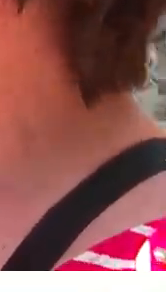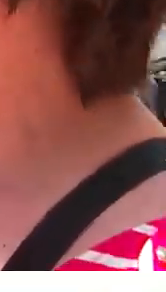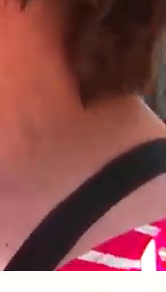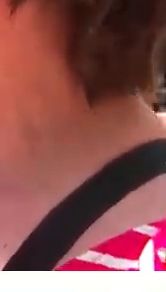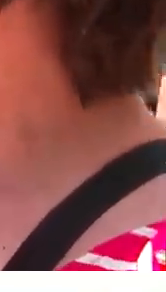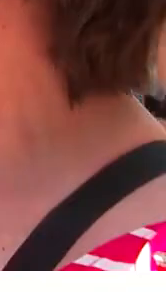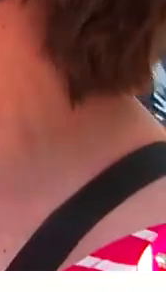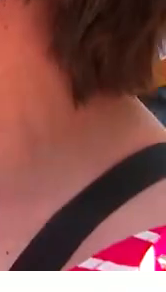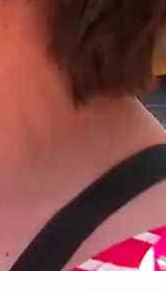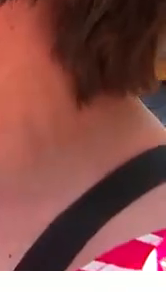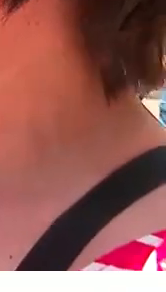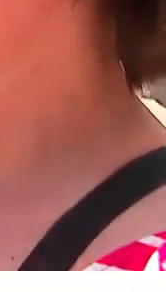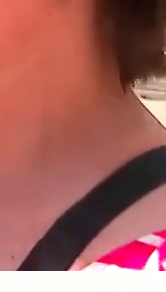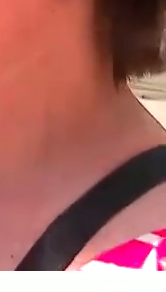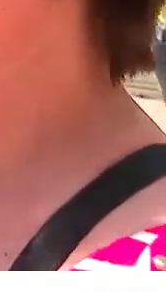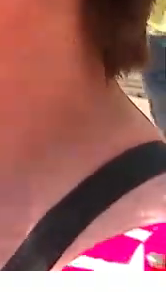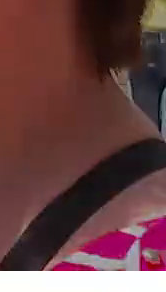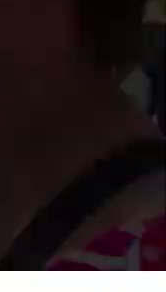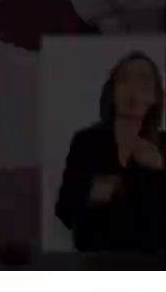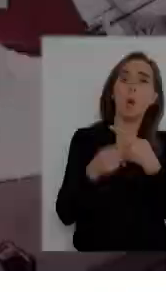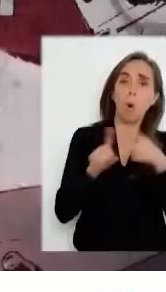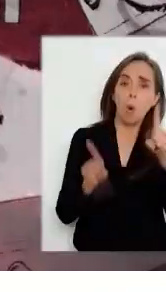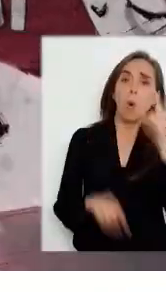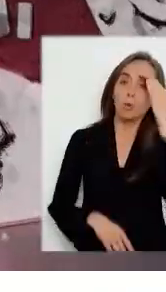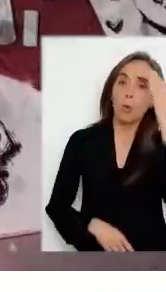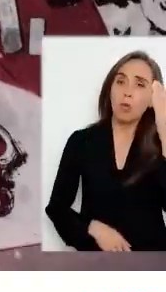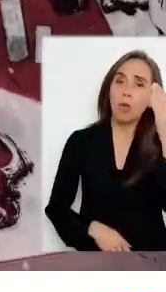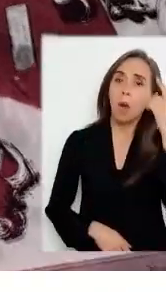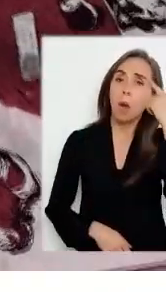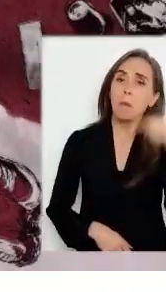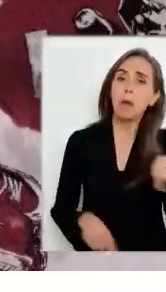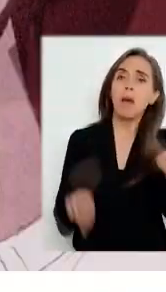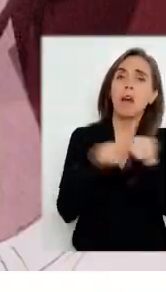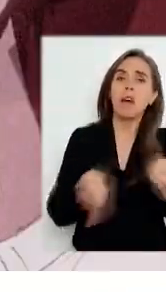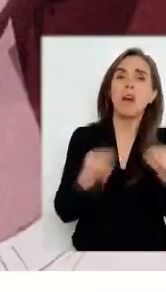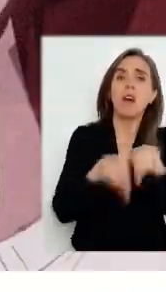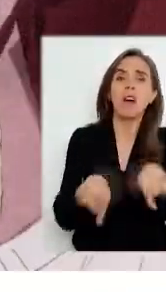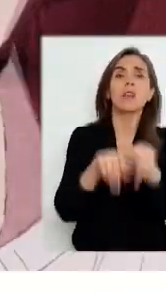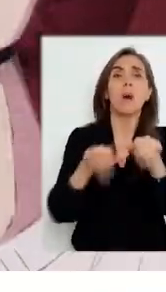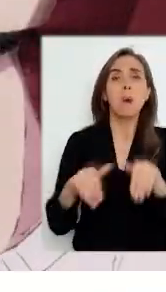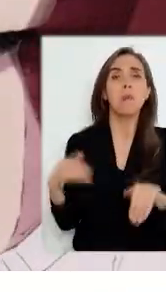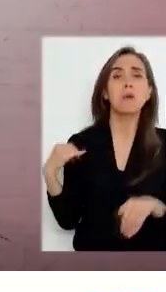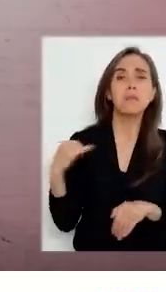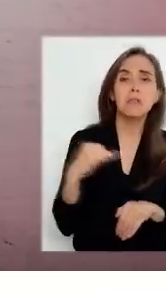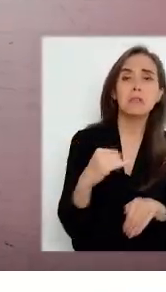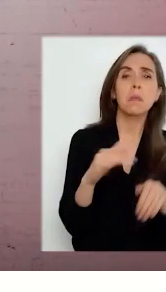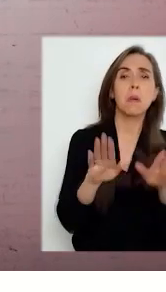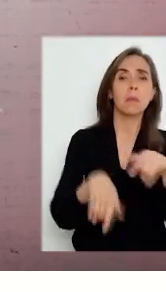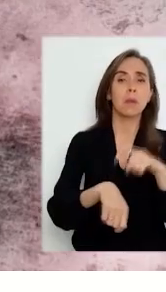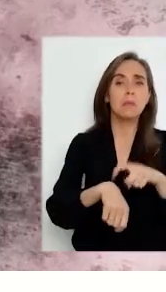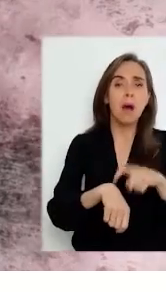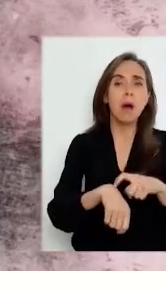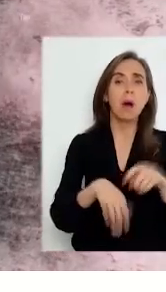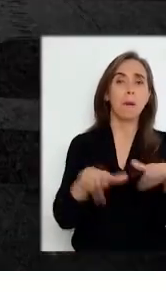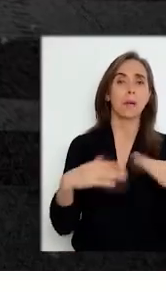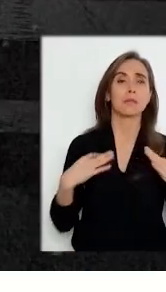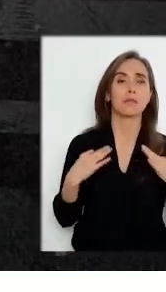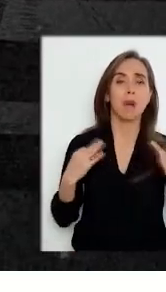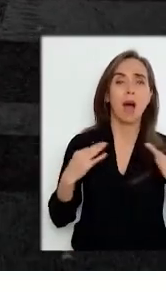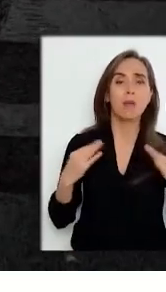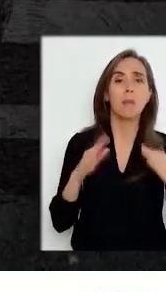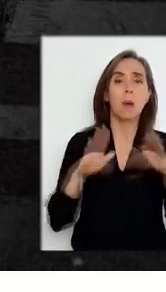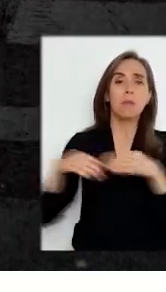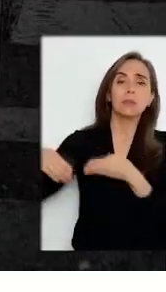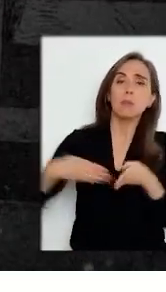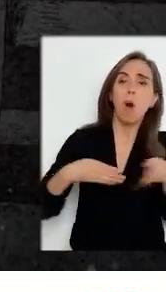masiva. Entonces igual encuentro que está bien. Era otro de ahí día, que la campaña Humos Letales esté hecha en anime por uno de los más